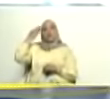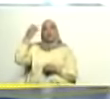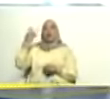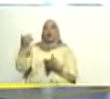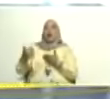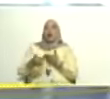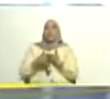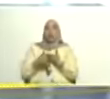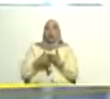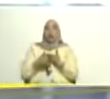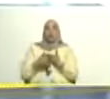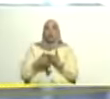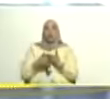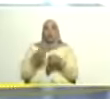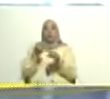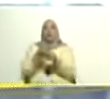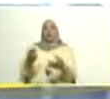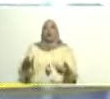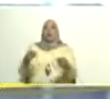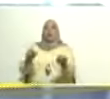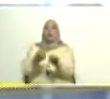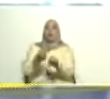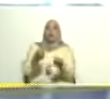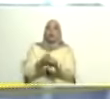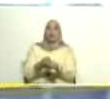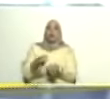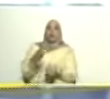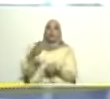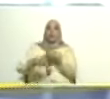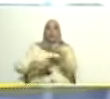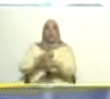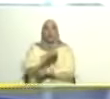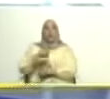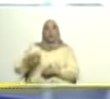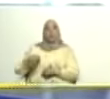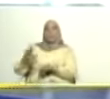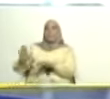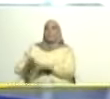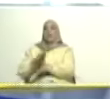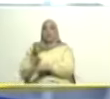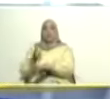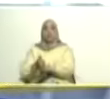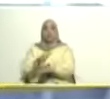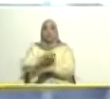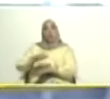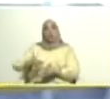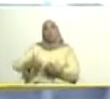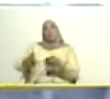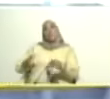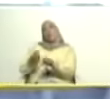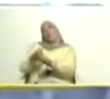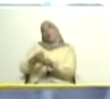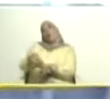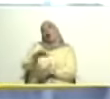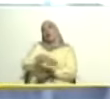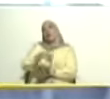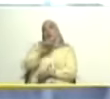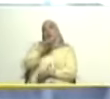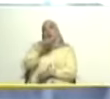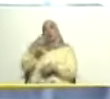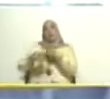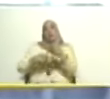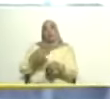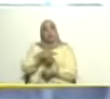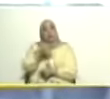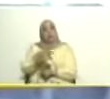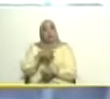impacto que ha tenido el bloqueo en el sector privado, principalmente en el sector público, pero donde más se ha sentido